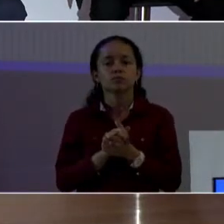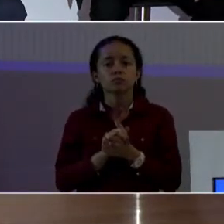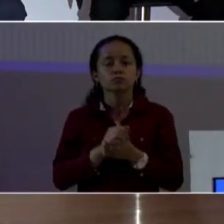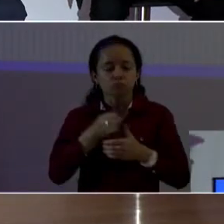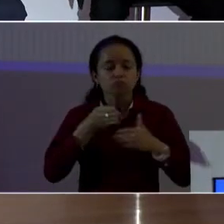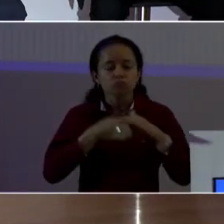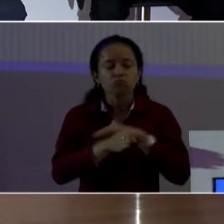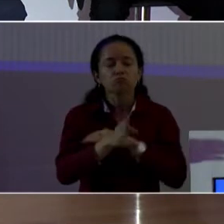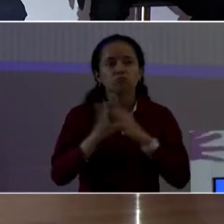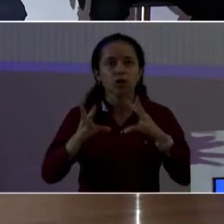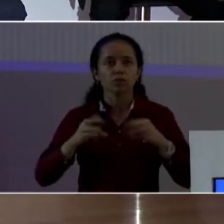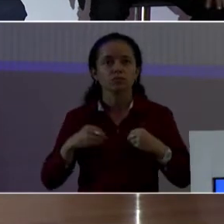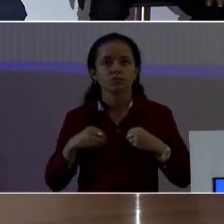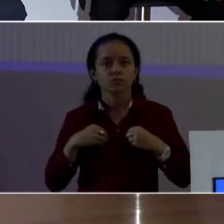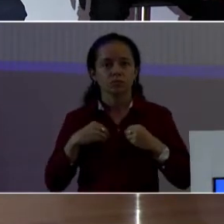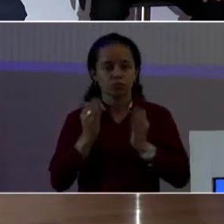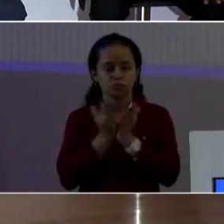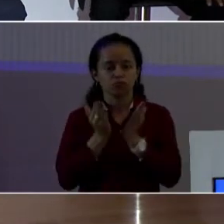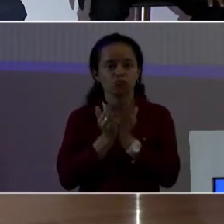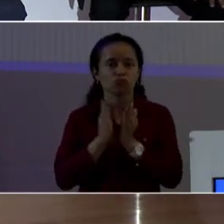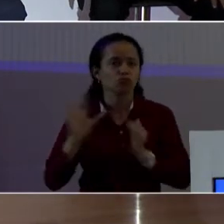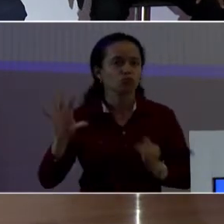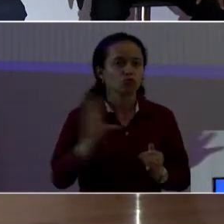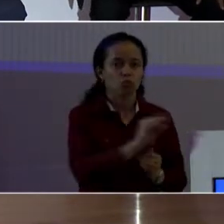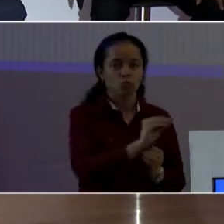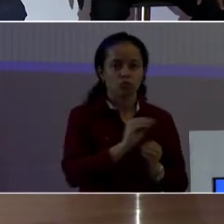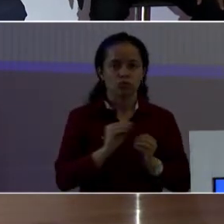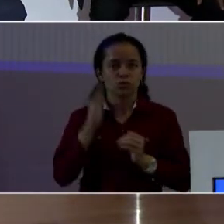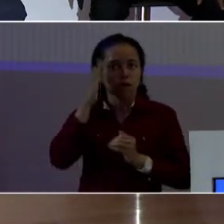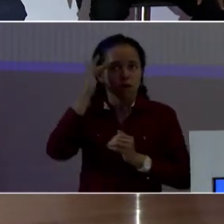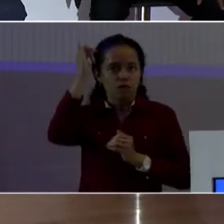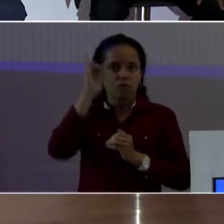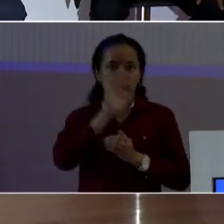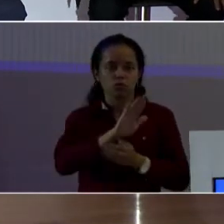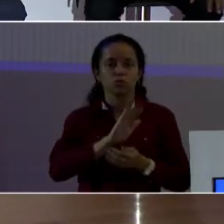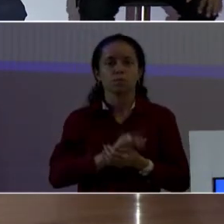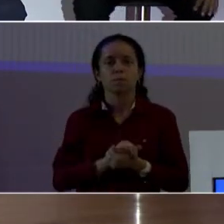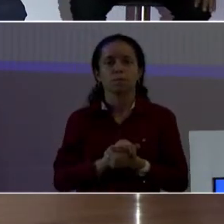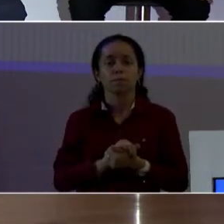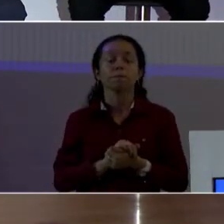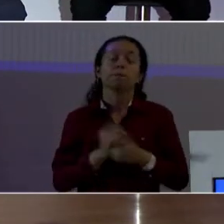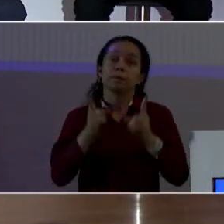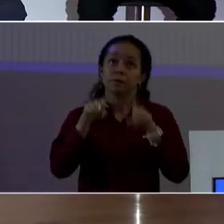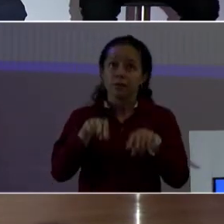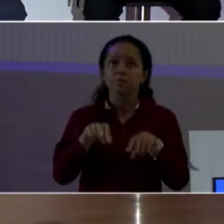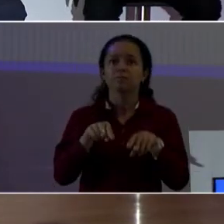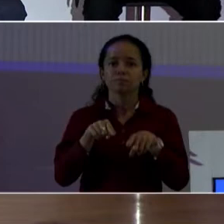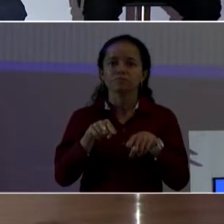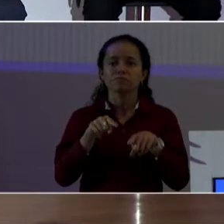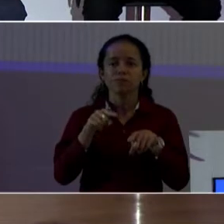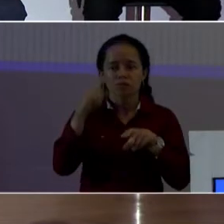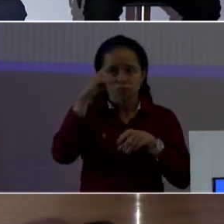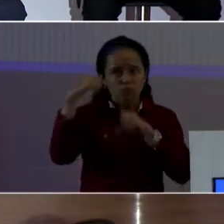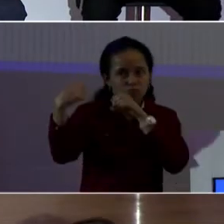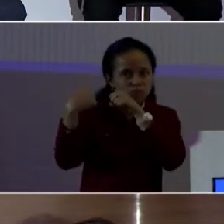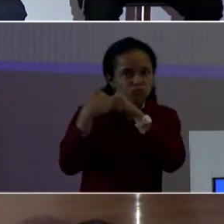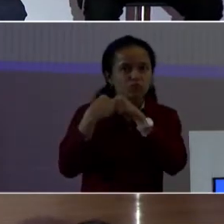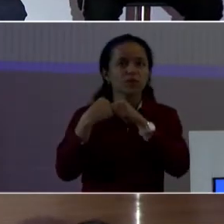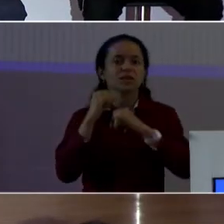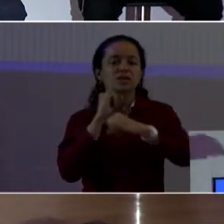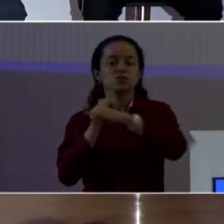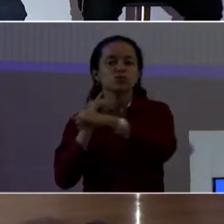la formación en todos los ámbitos de sus ciclos académicos. Debo destacar también las alianzas institucionales que hoy tenemos